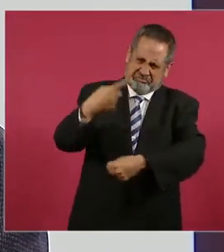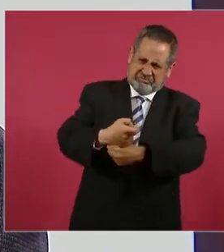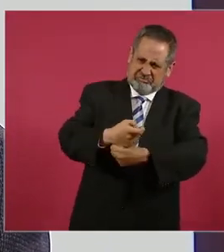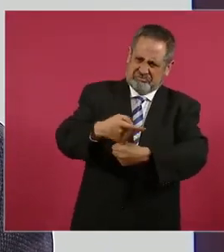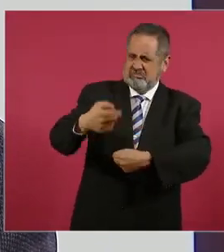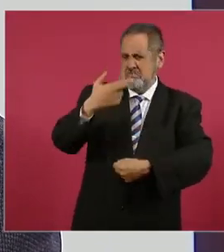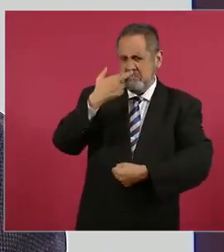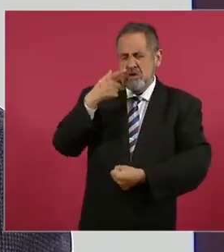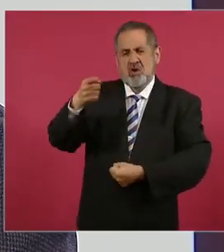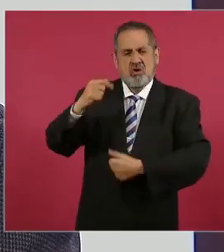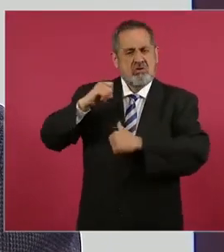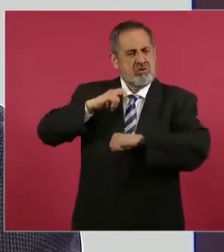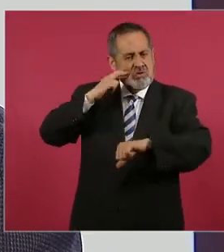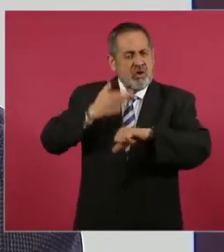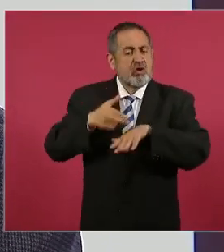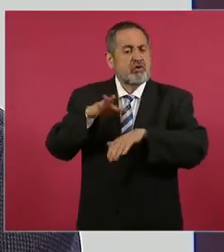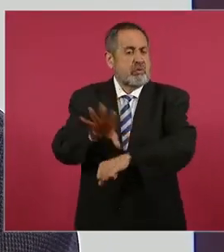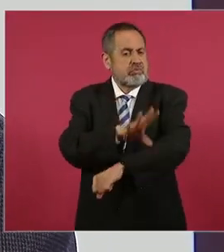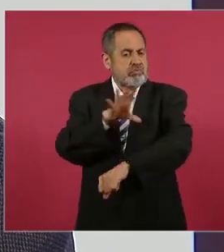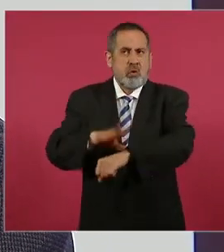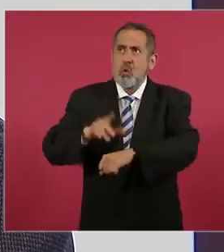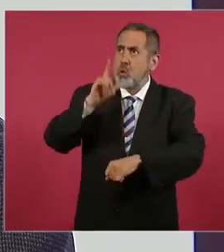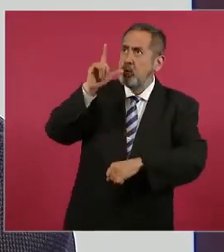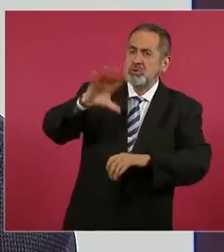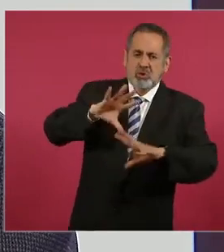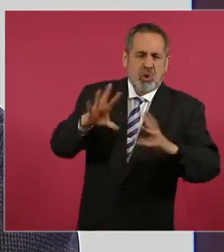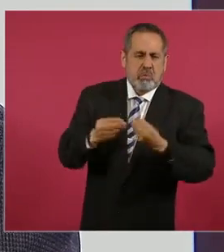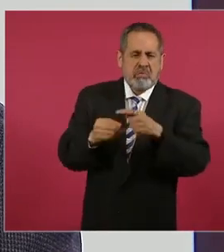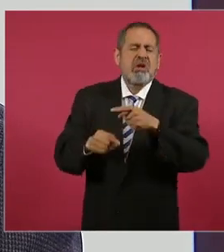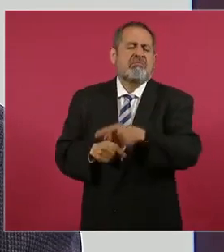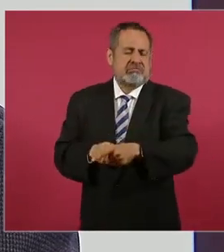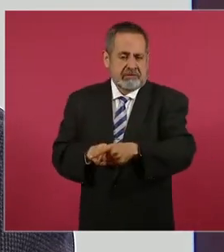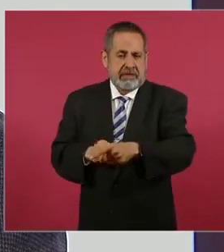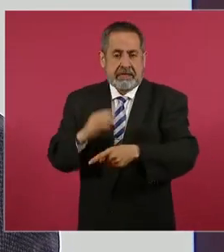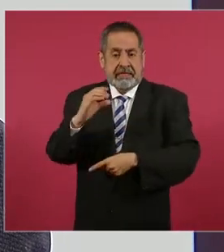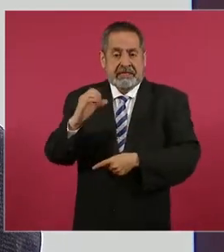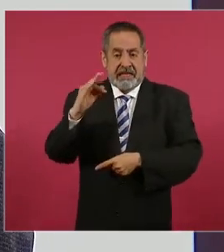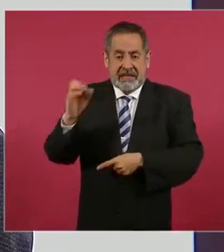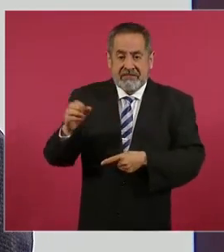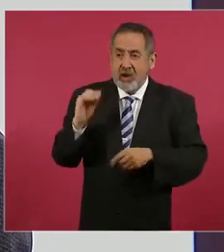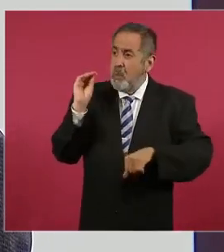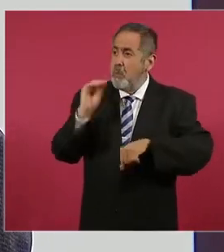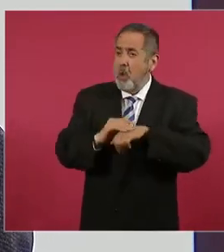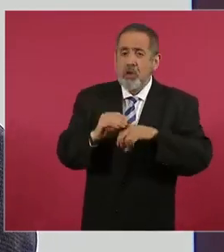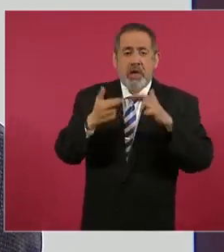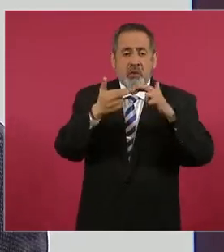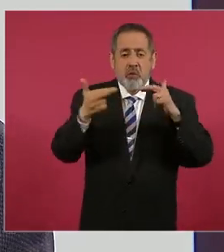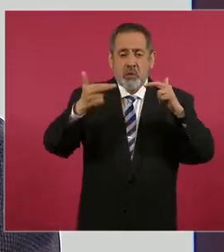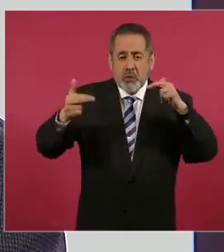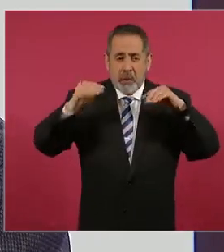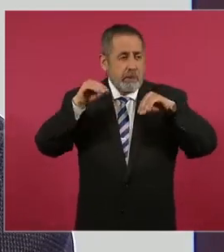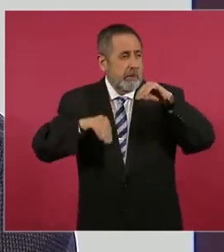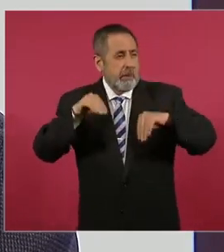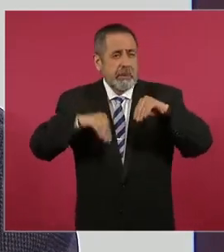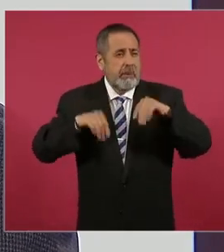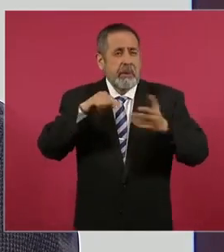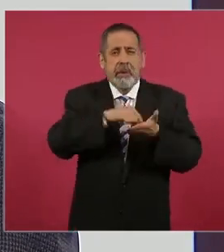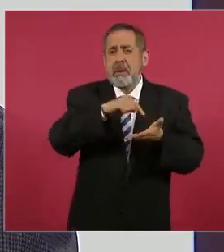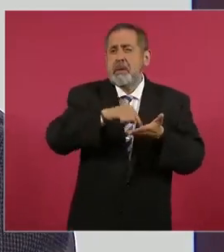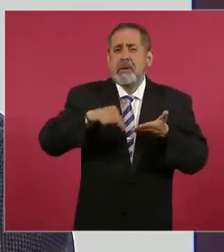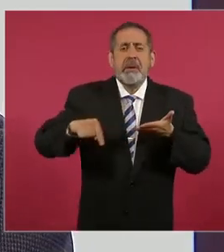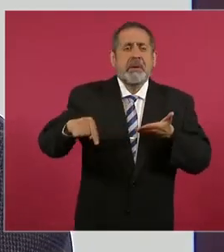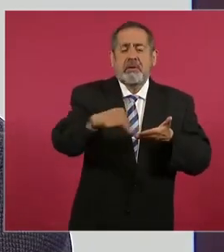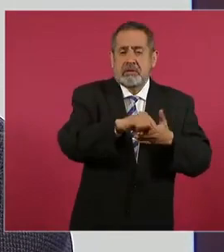generación eléctrica, mantiene e incrementa las redes por donde transita el fluido y tiene más de